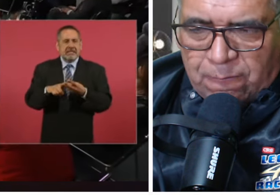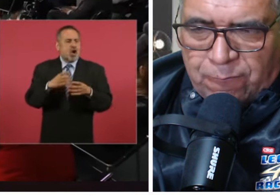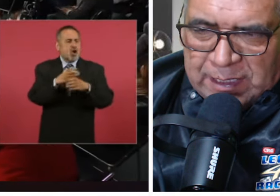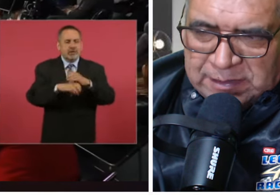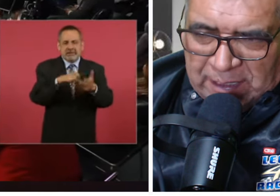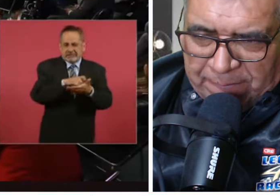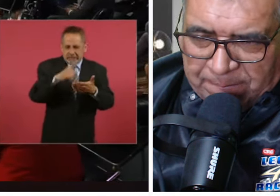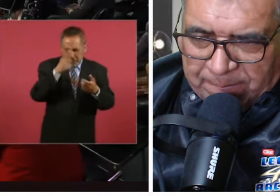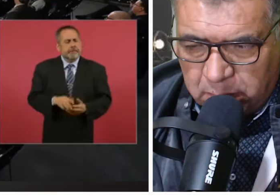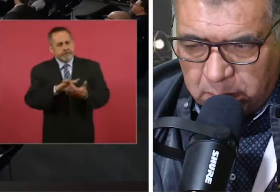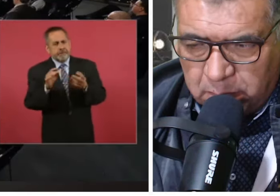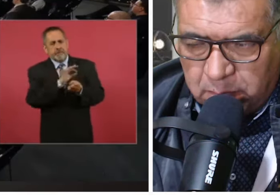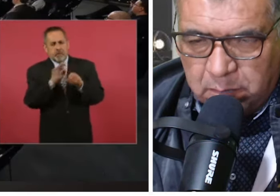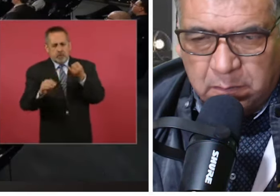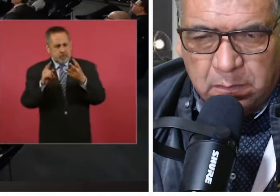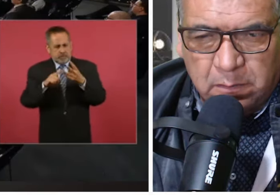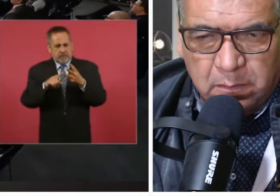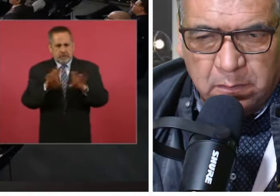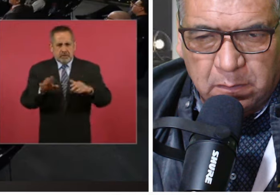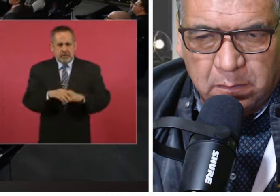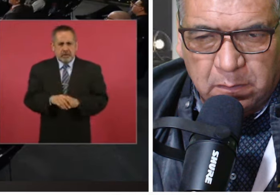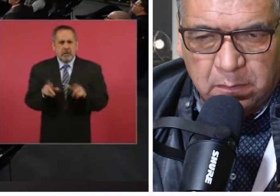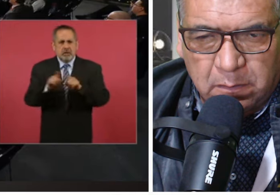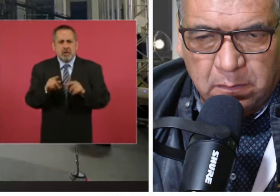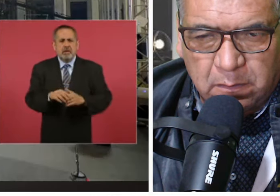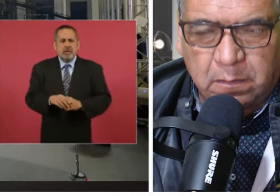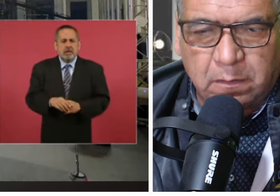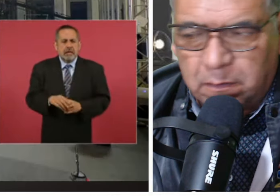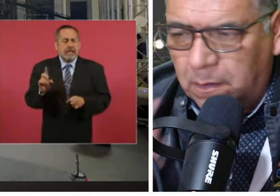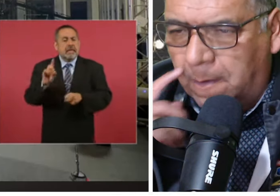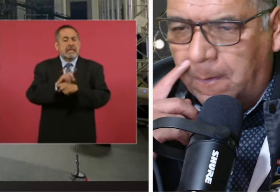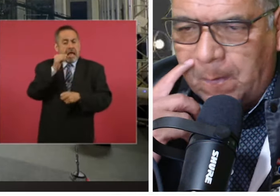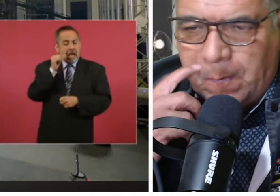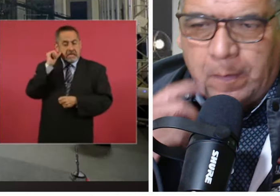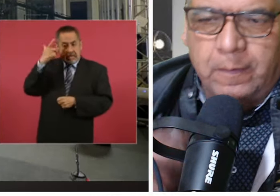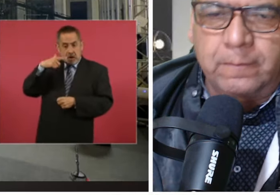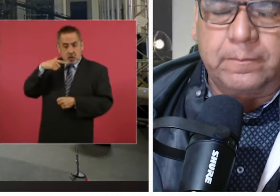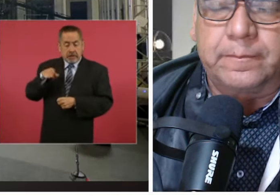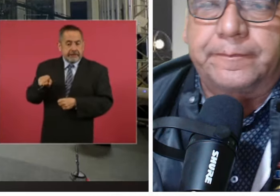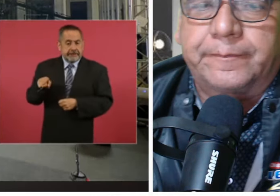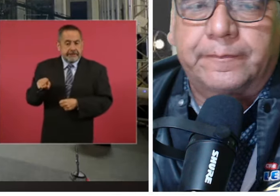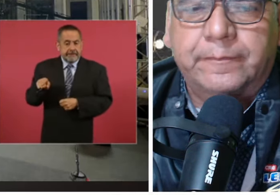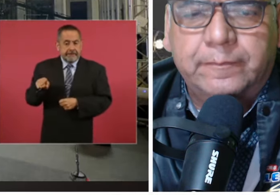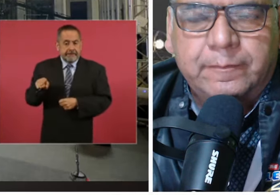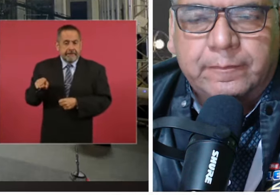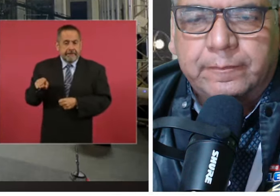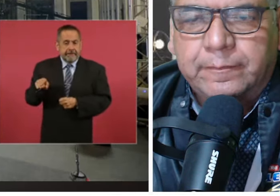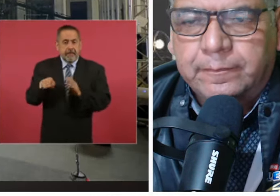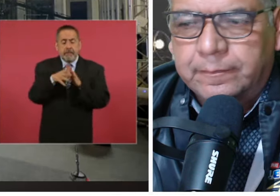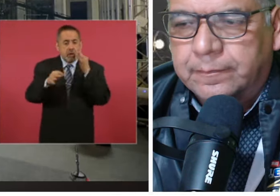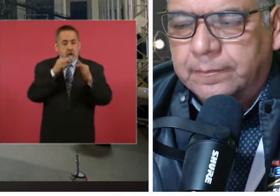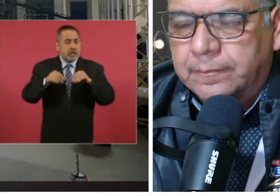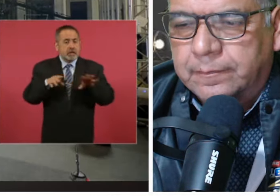la conferencia. Un dulcecito aquí que le traigo. El día de ayer por la noche, el